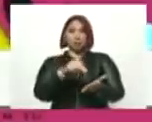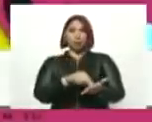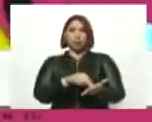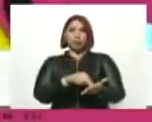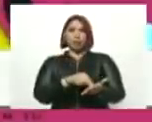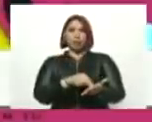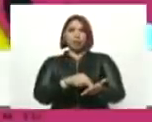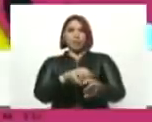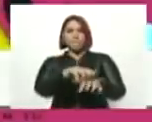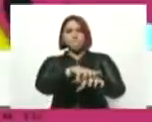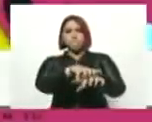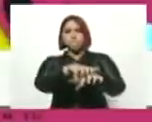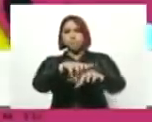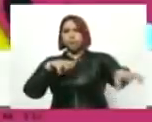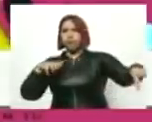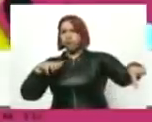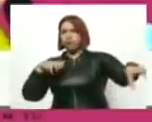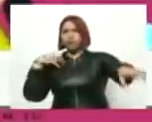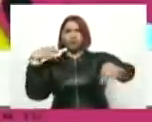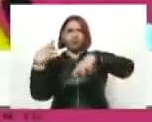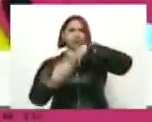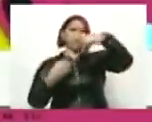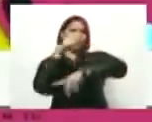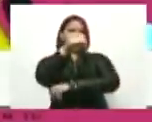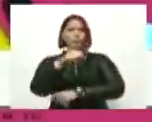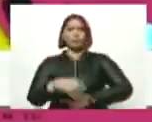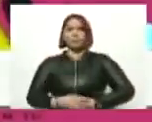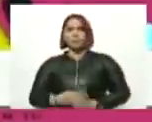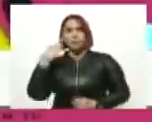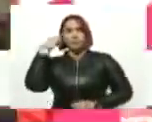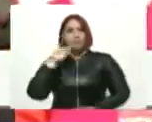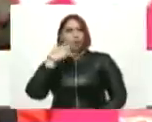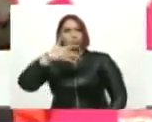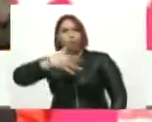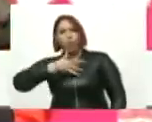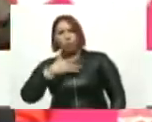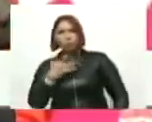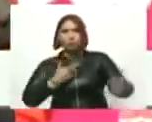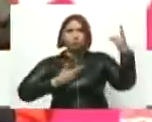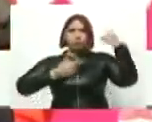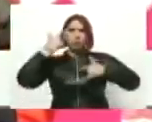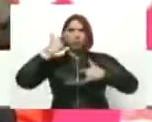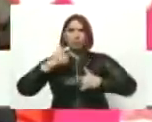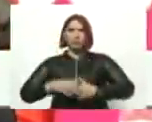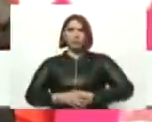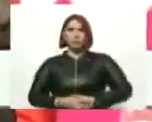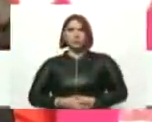con mayoría revolucionaria, bolivariana, chavista.